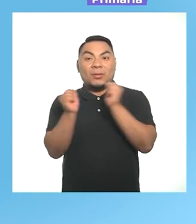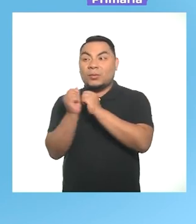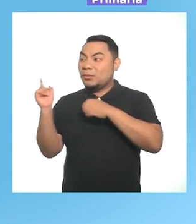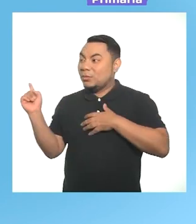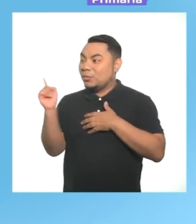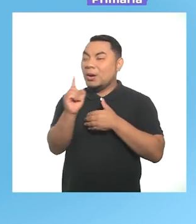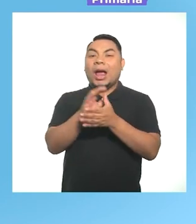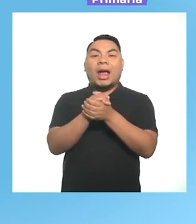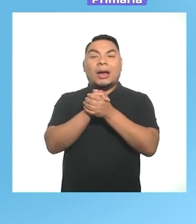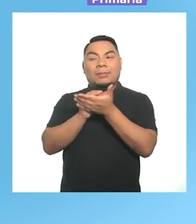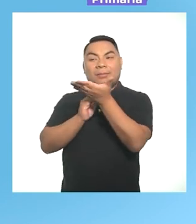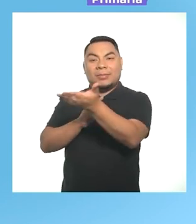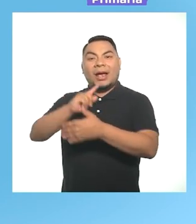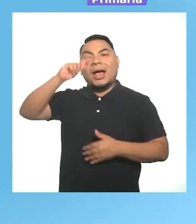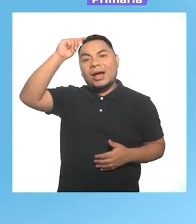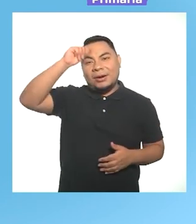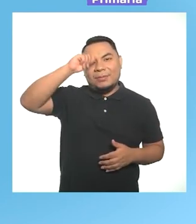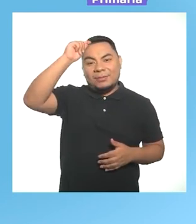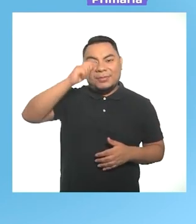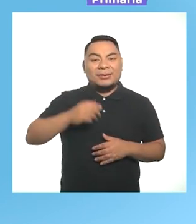con nosotros nuestro amigo